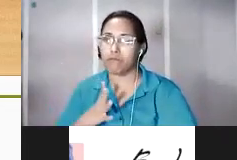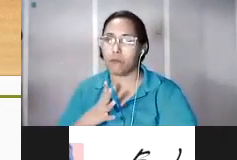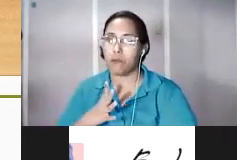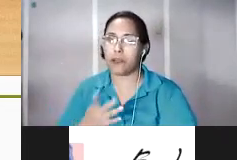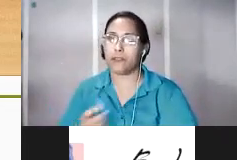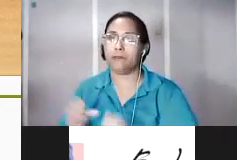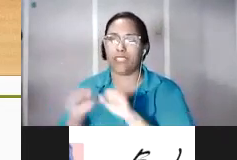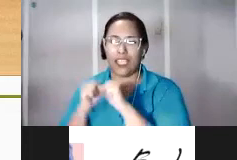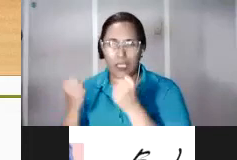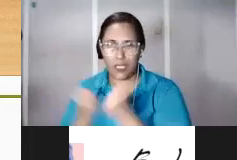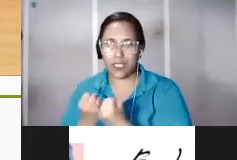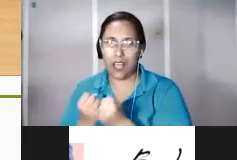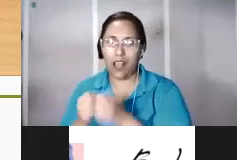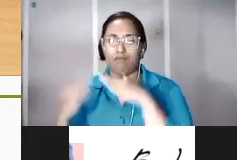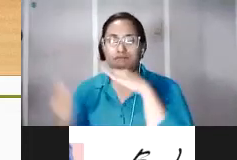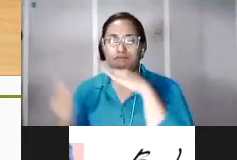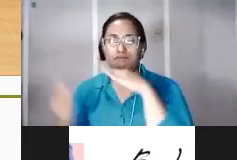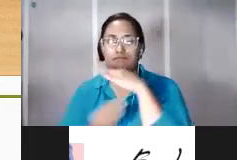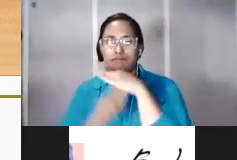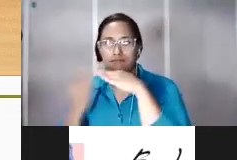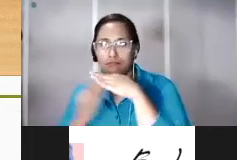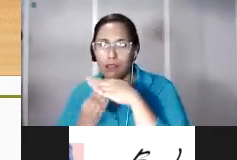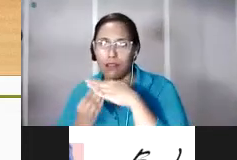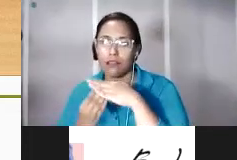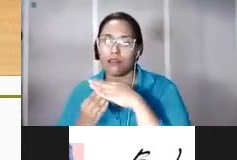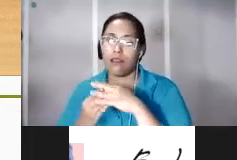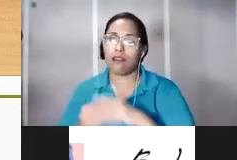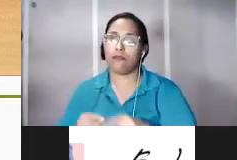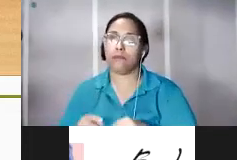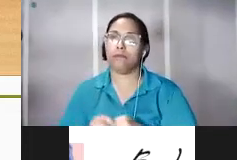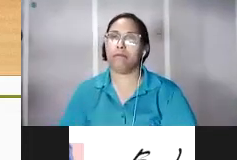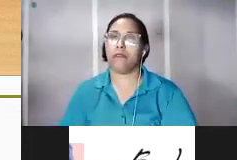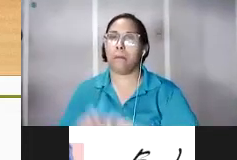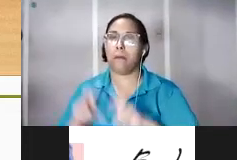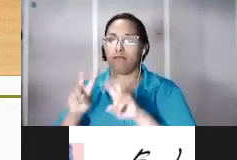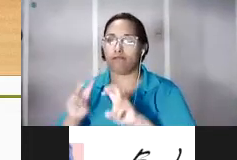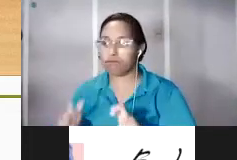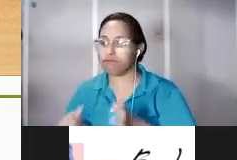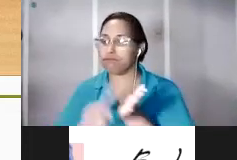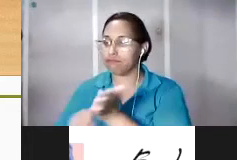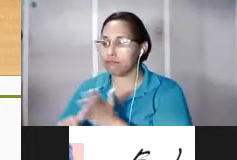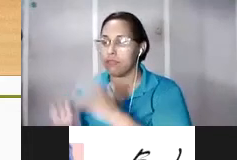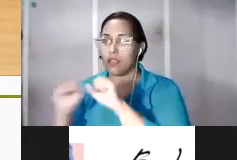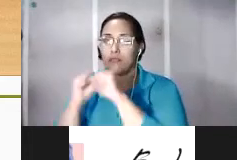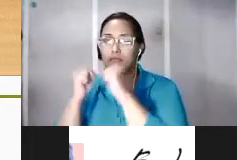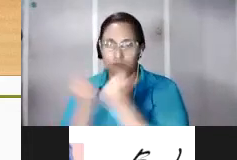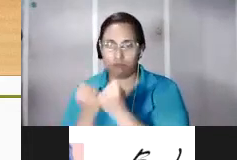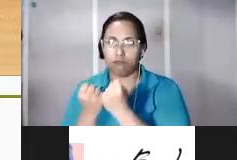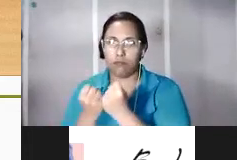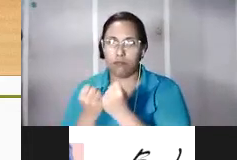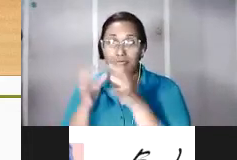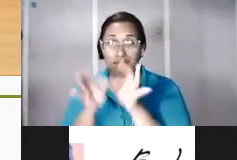élite las bases para intervenir en servicios sociales esenciales,